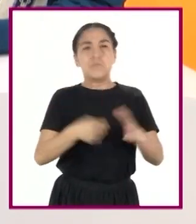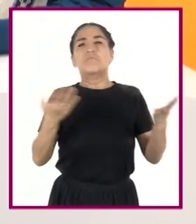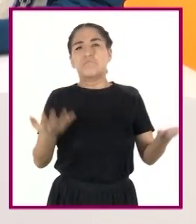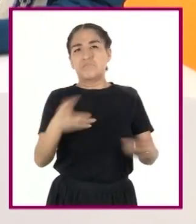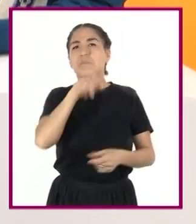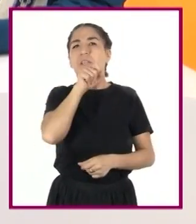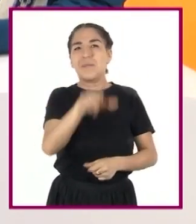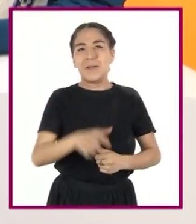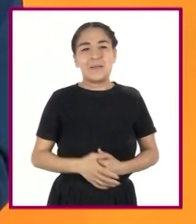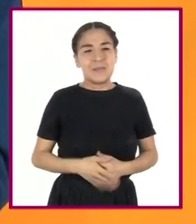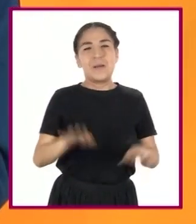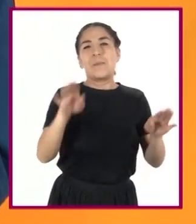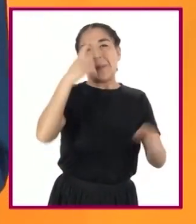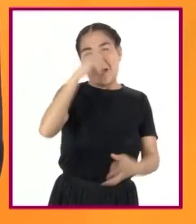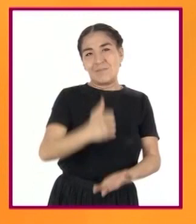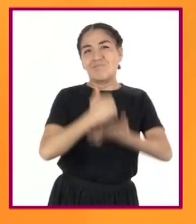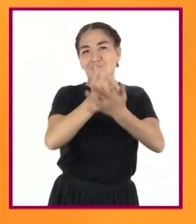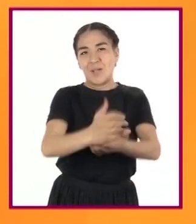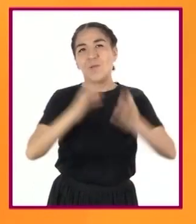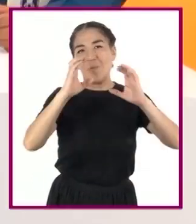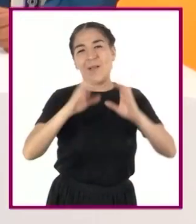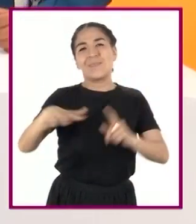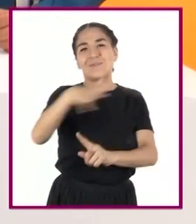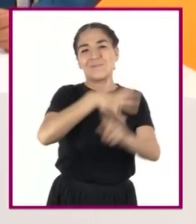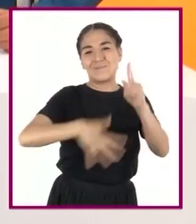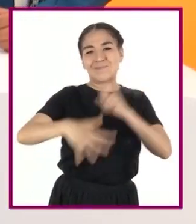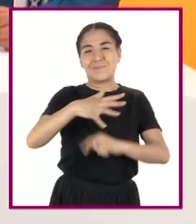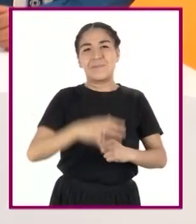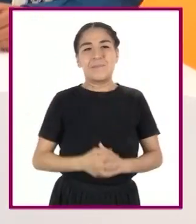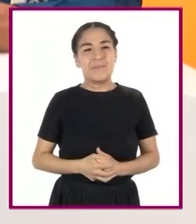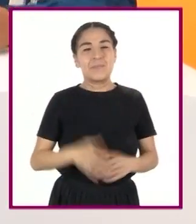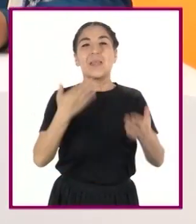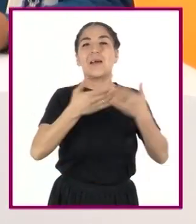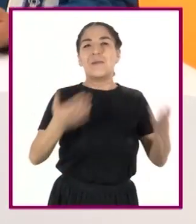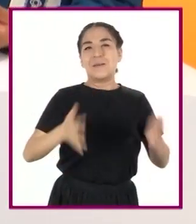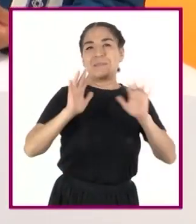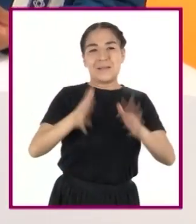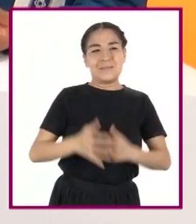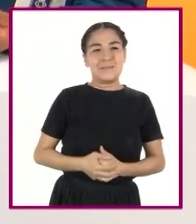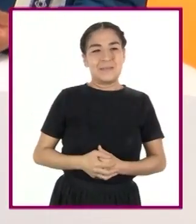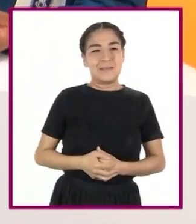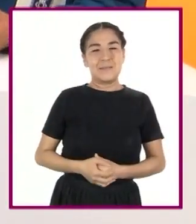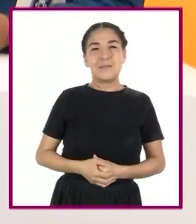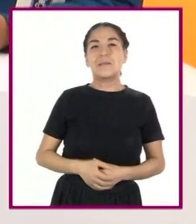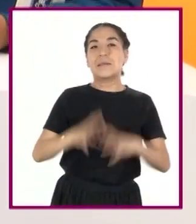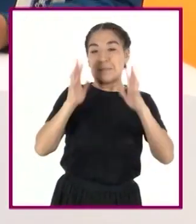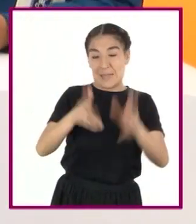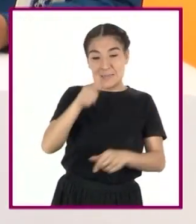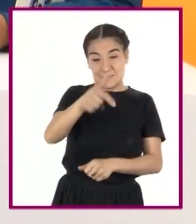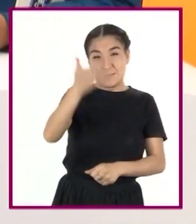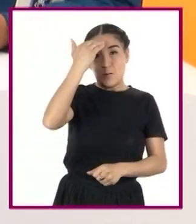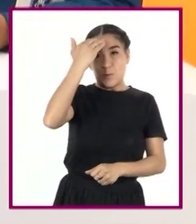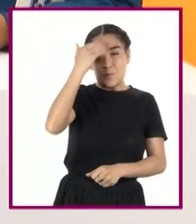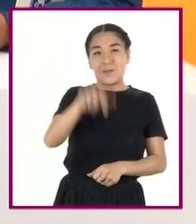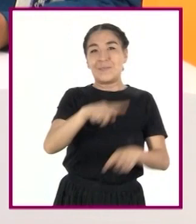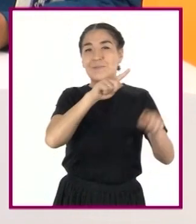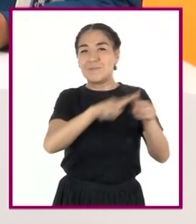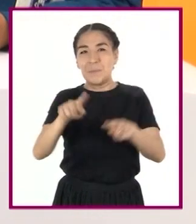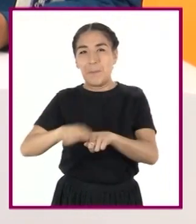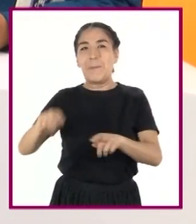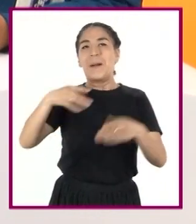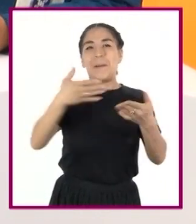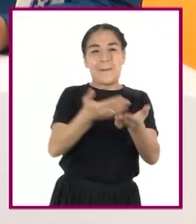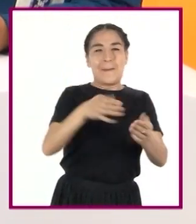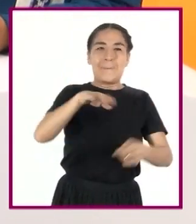no?, contribuir al cuidado del medio ambiente. Ahora sí, Roberto, Ya que conocemos los tipos de maqueta,